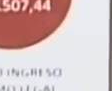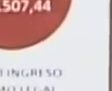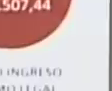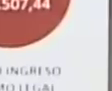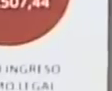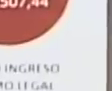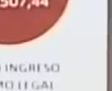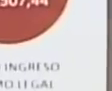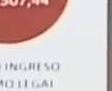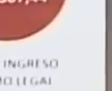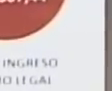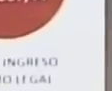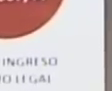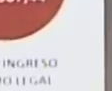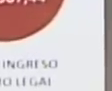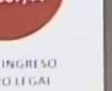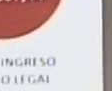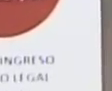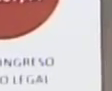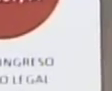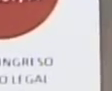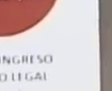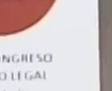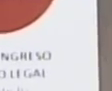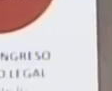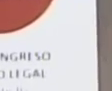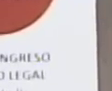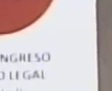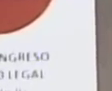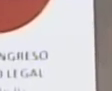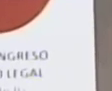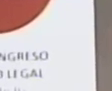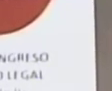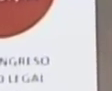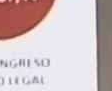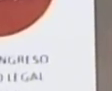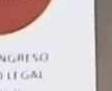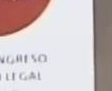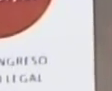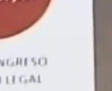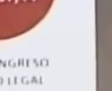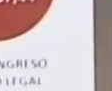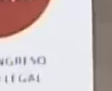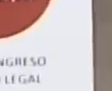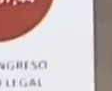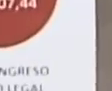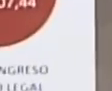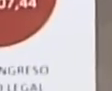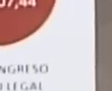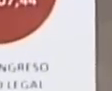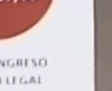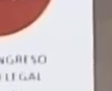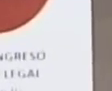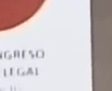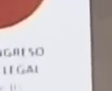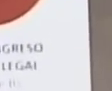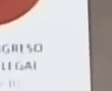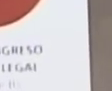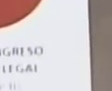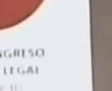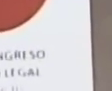Debe también saberse que este 30% debe aplicarse a todas las tablas y